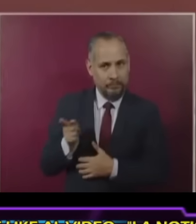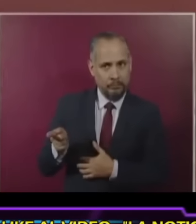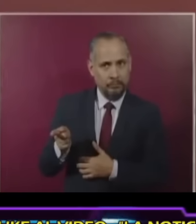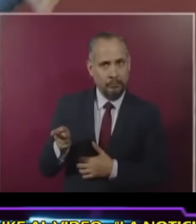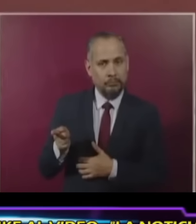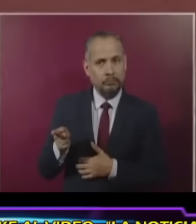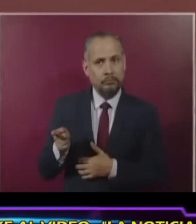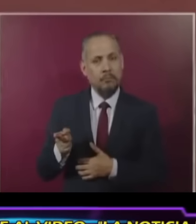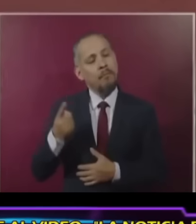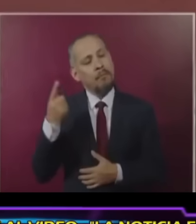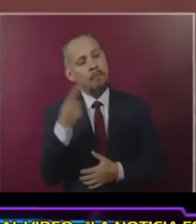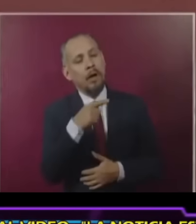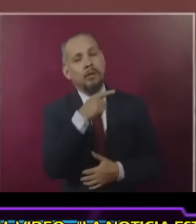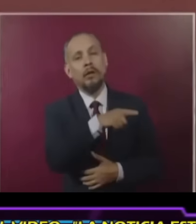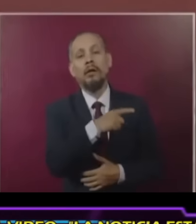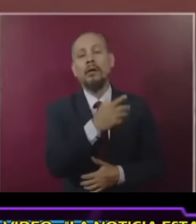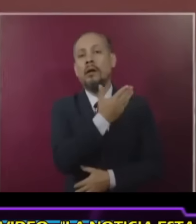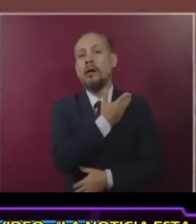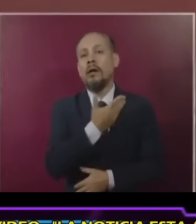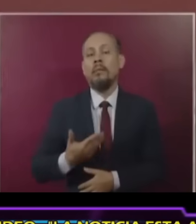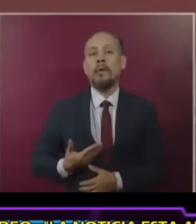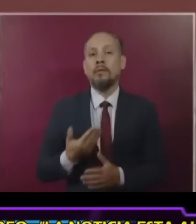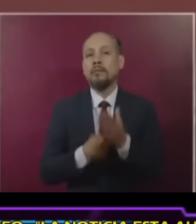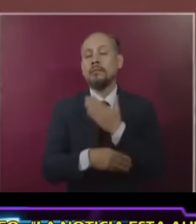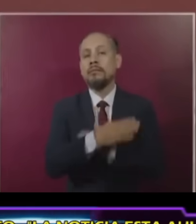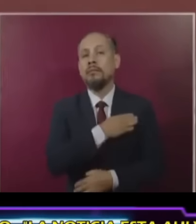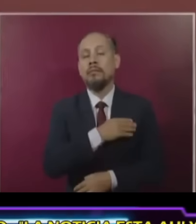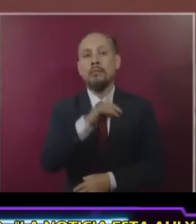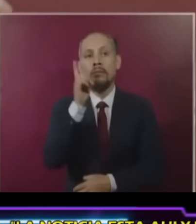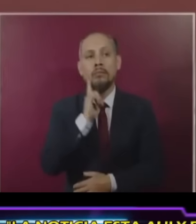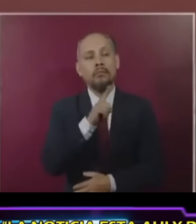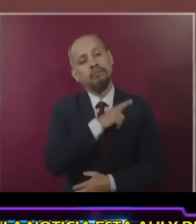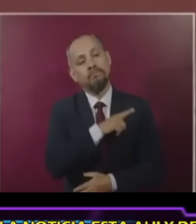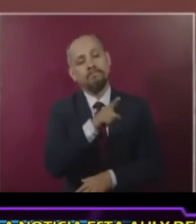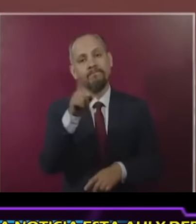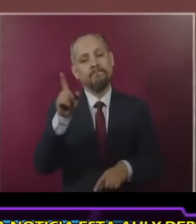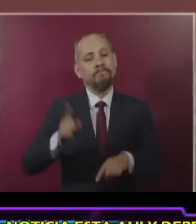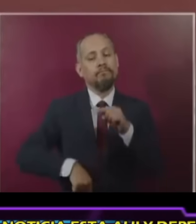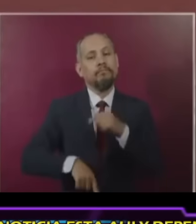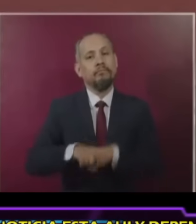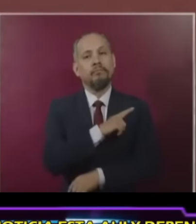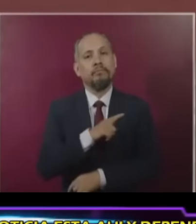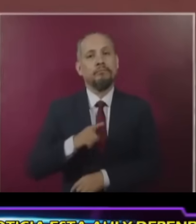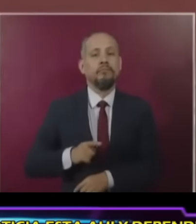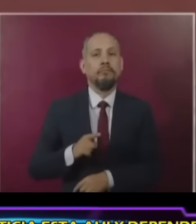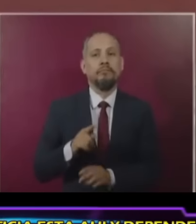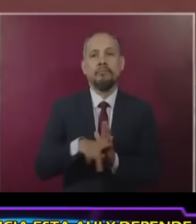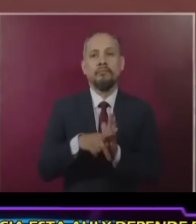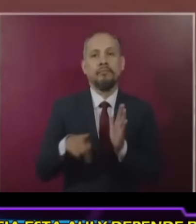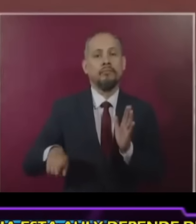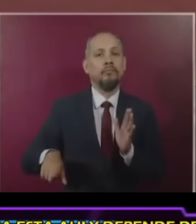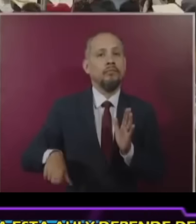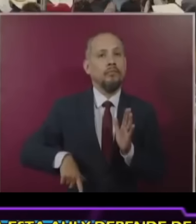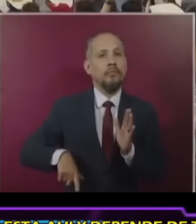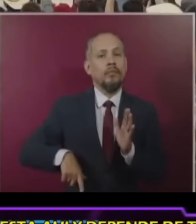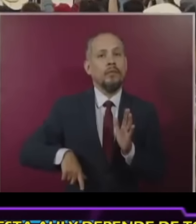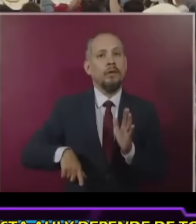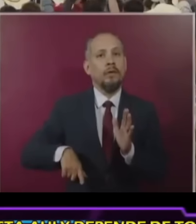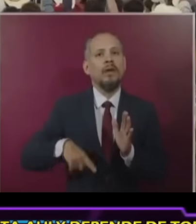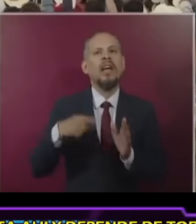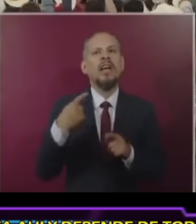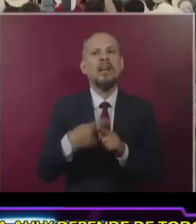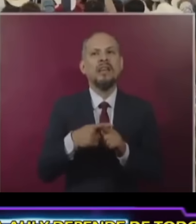que bajara del diario oficial de la federación la reforma al poder judicial levante la mano quien sabía esta